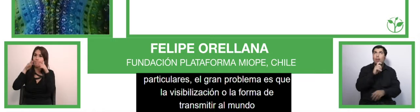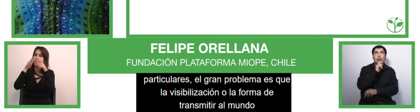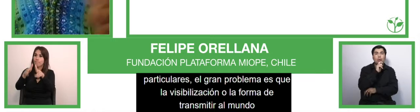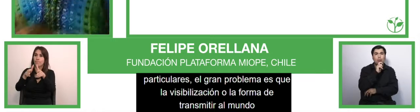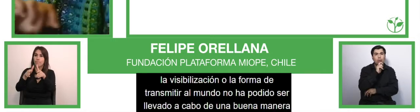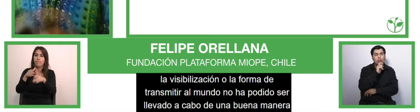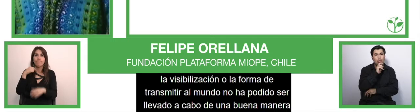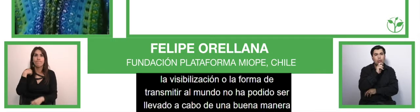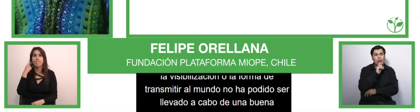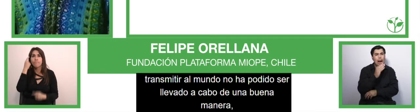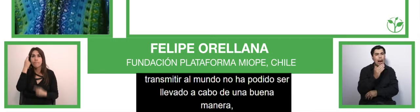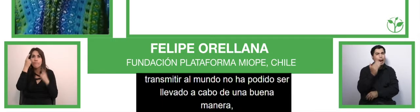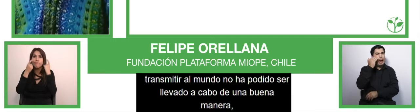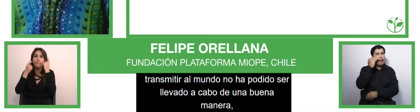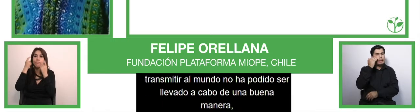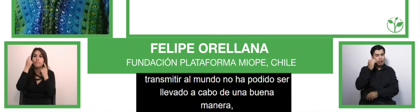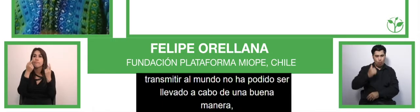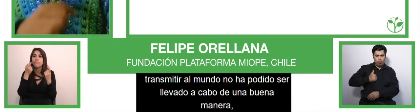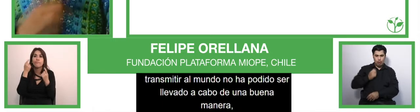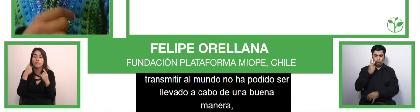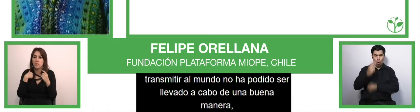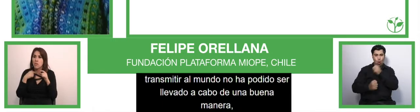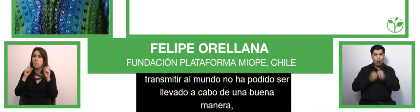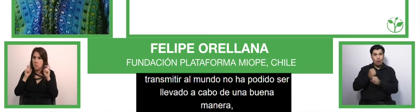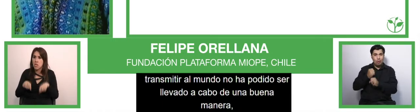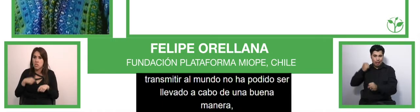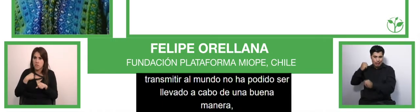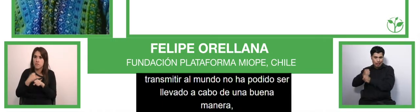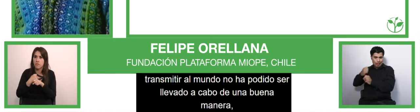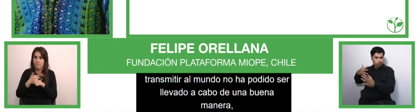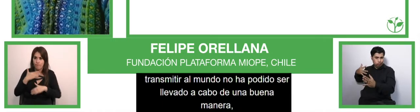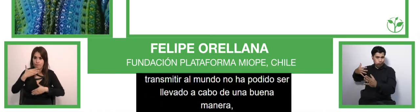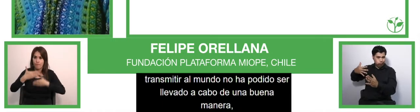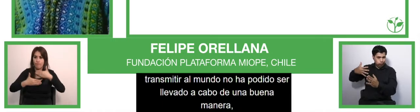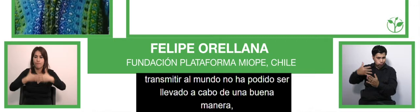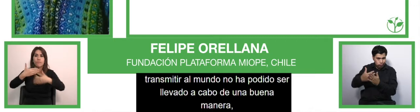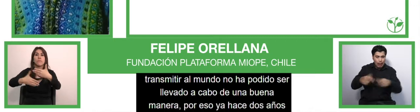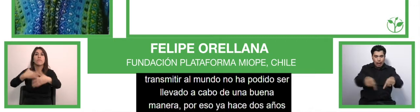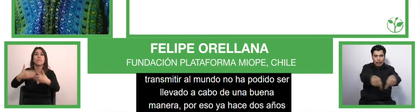hace vamos a cumplir 2 años de trabajar directamente en el espacio